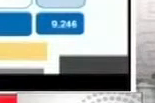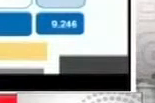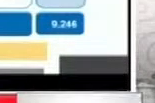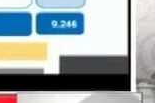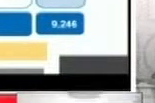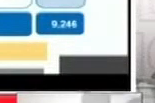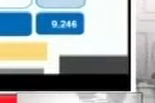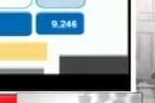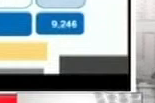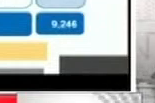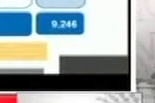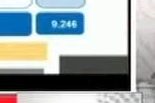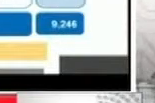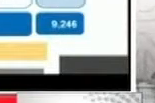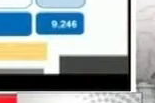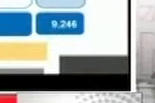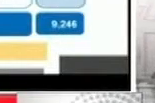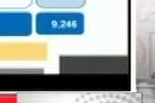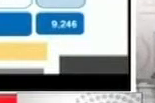de pacientes,